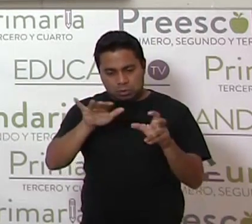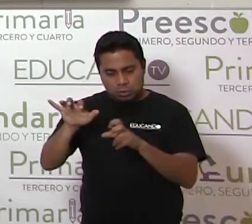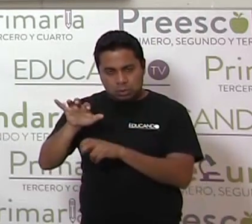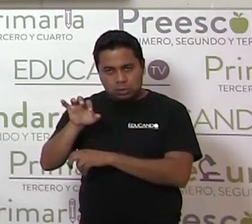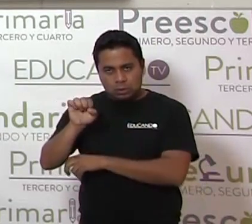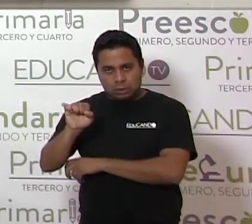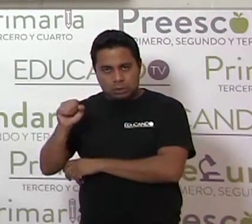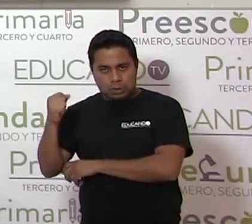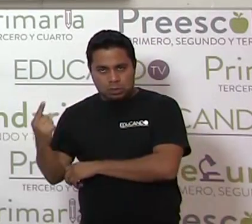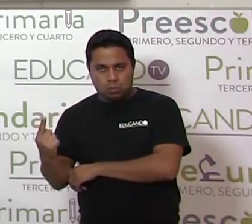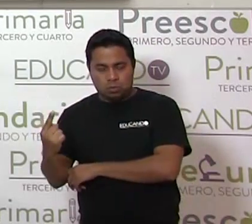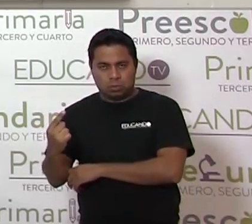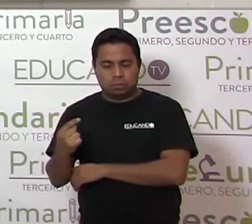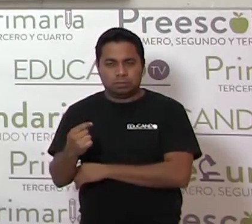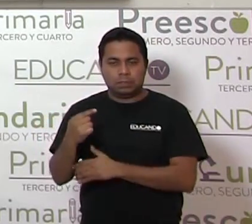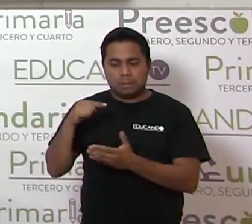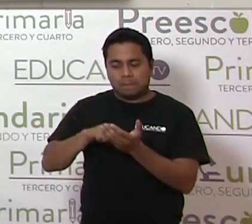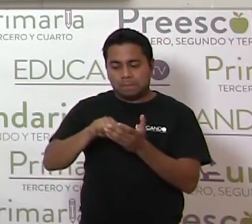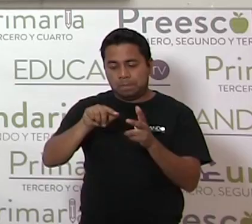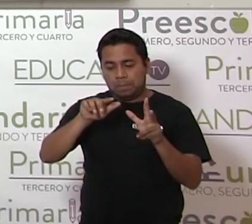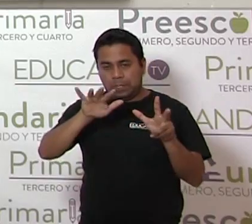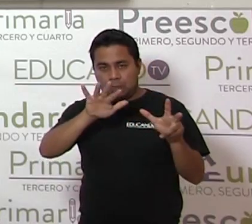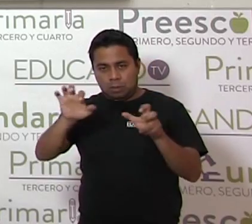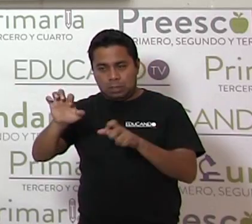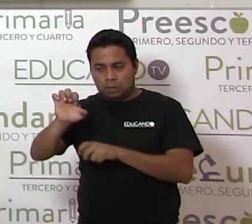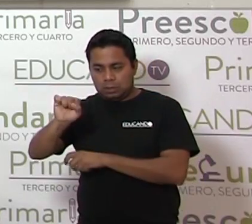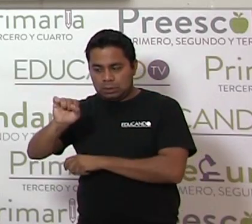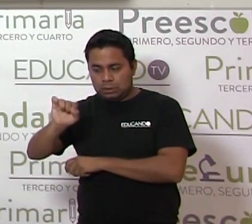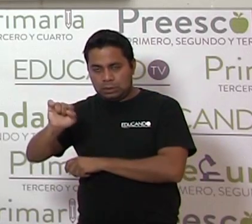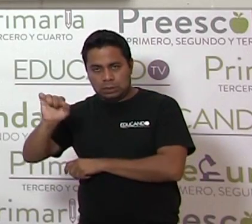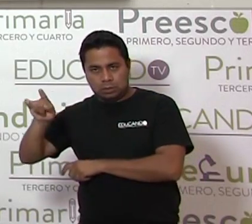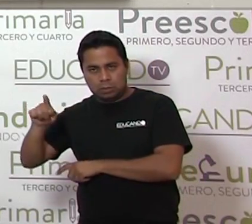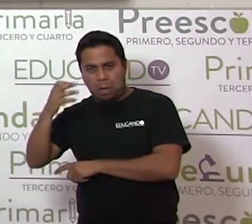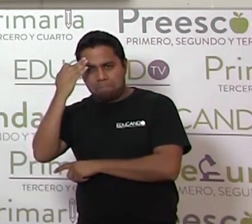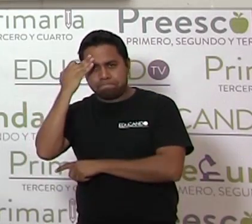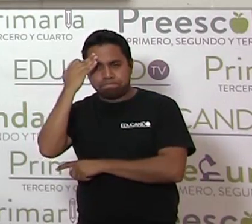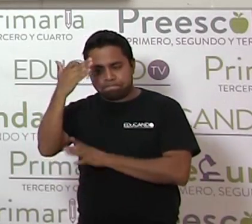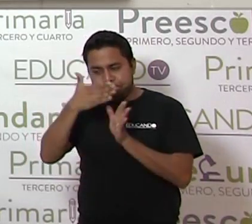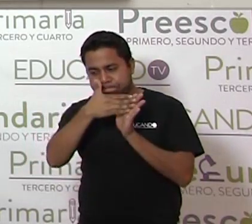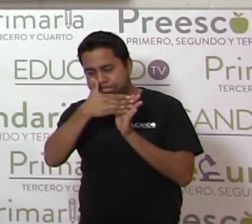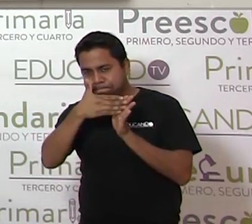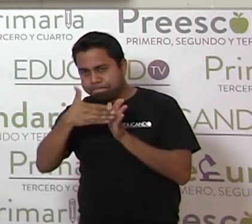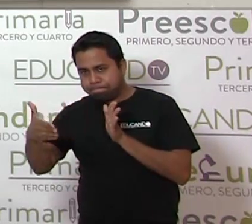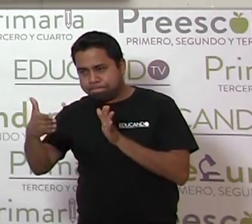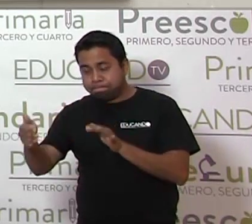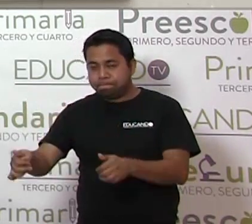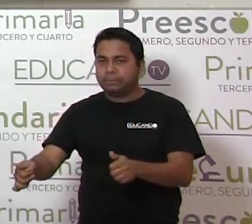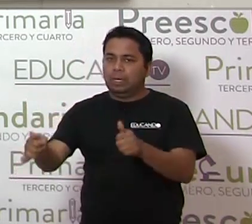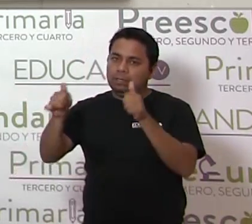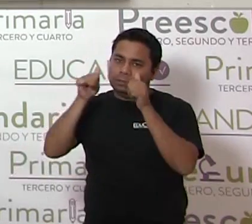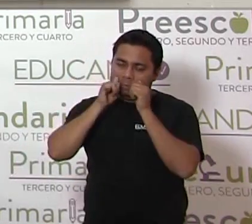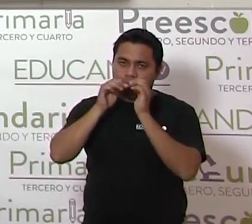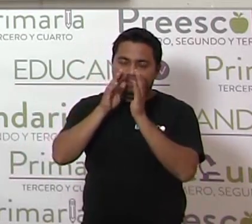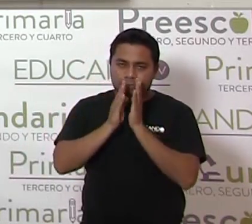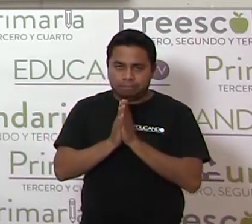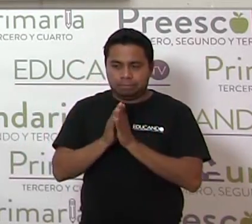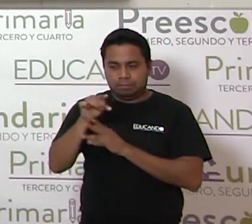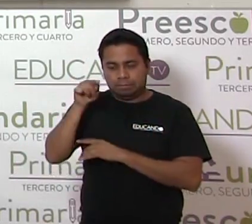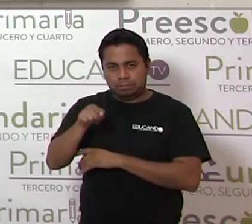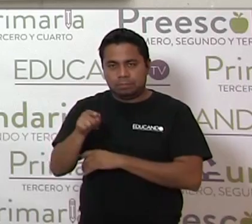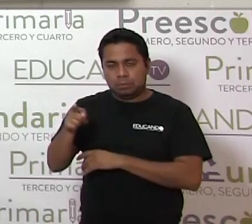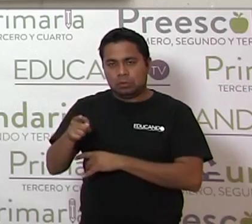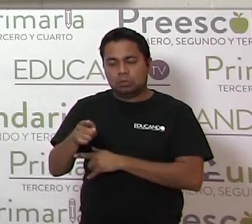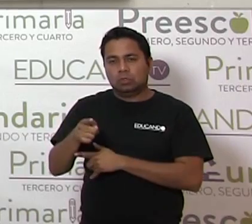1861. Bien, ¿cuánto tiempo duró? Mucha atención, mucha atención, porque aquí vas a ocupar